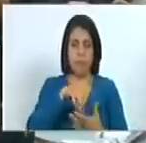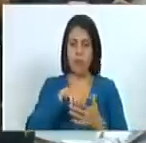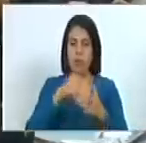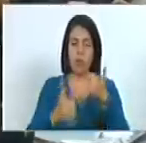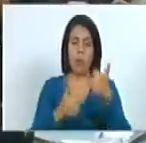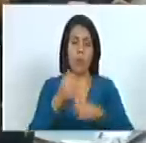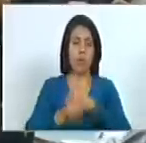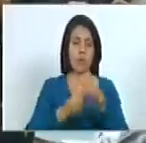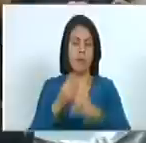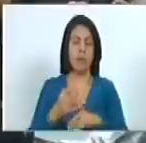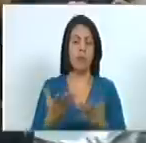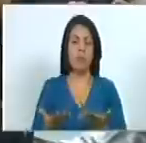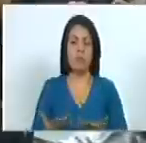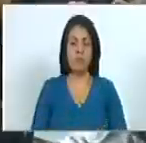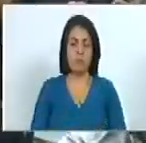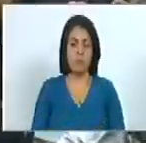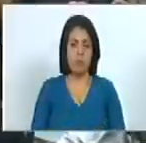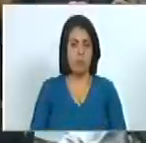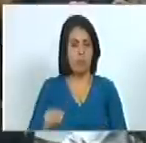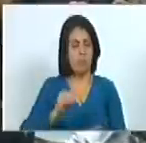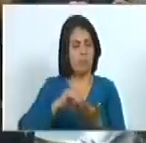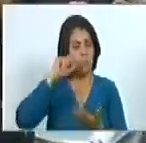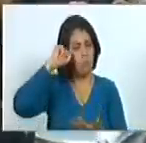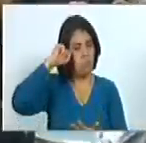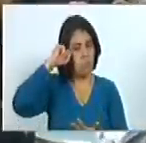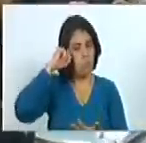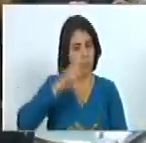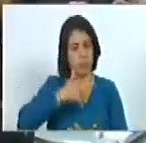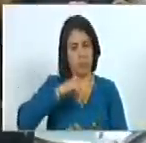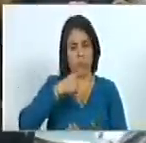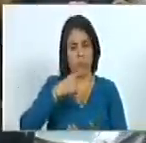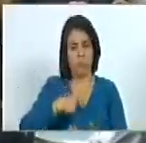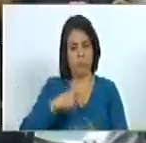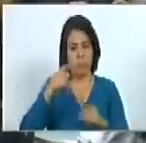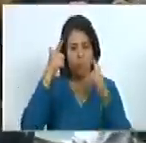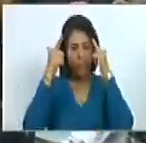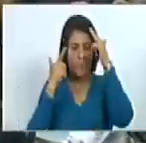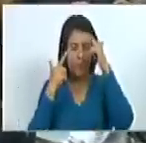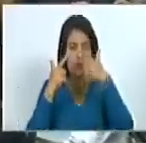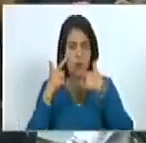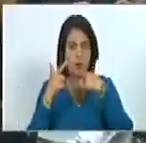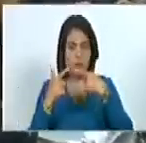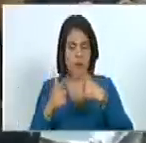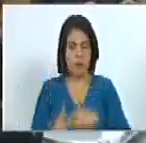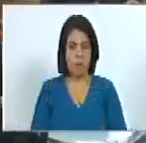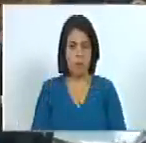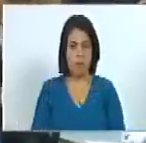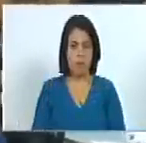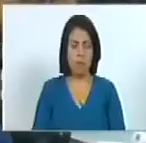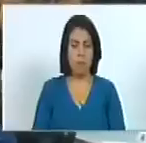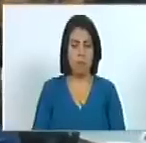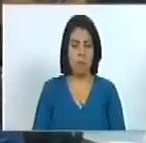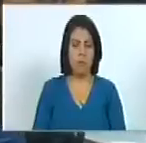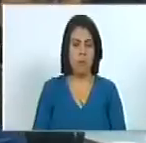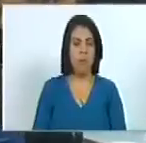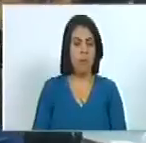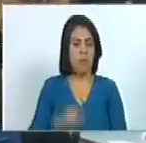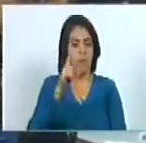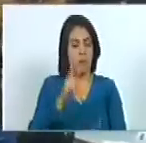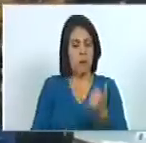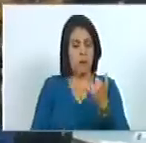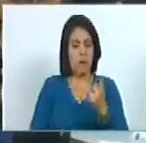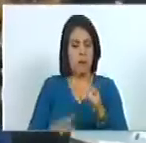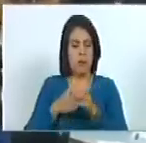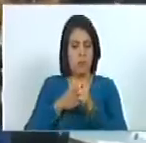desestabilización la tenemos. Es recordar aquello que nos dijo el comandante Chávez en su última